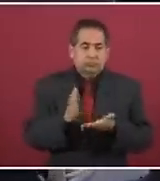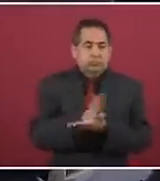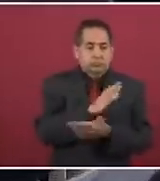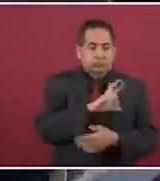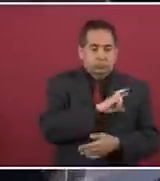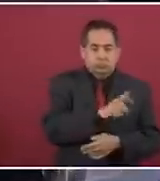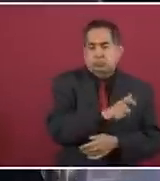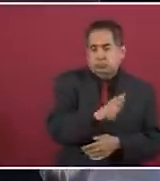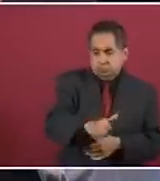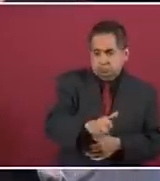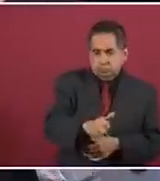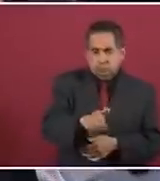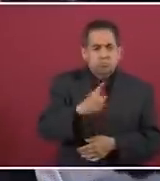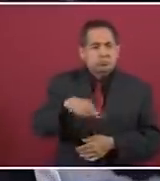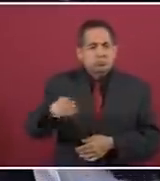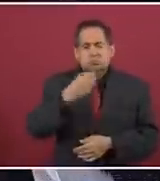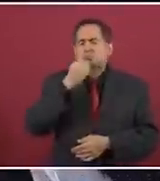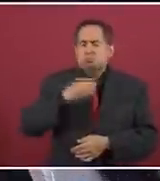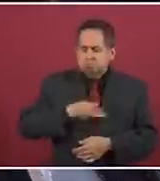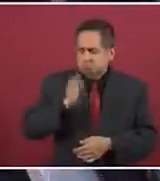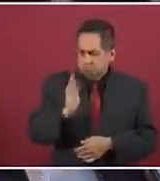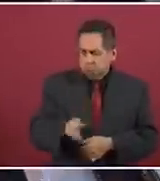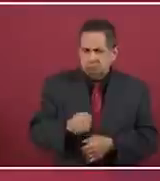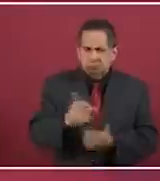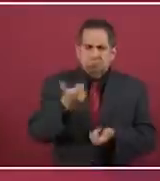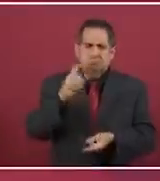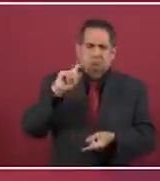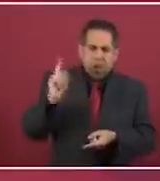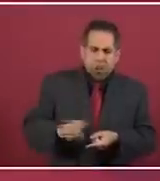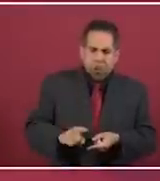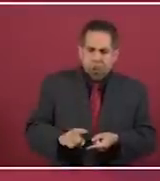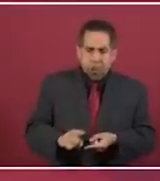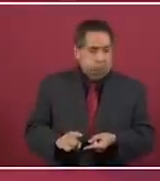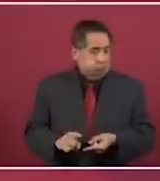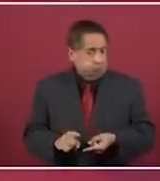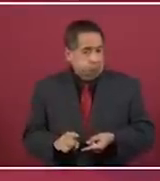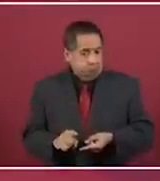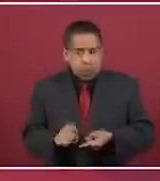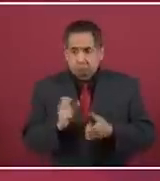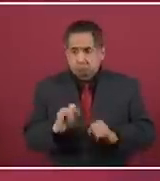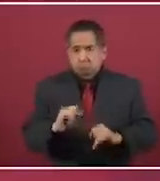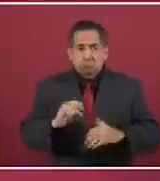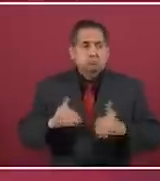sin embargo se ajustaron. Y así va a ser en todo.